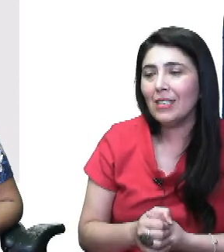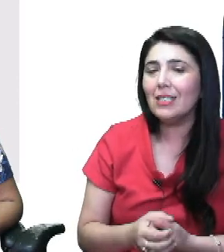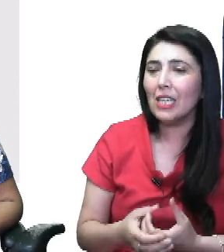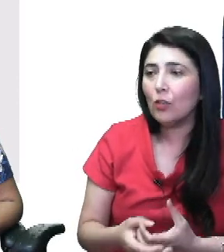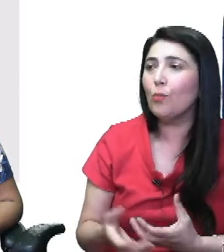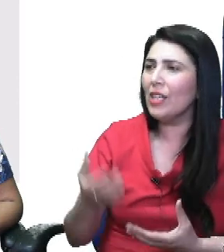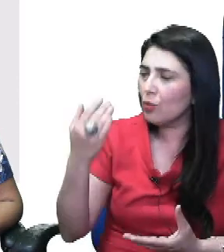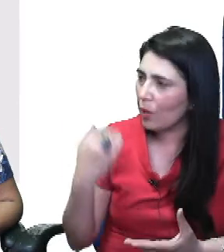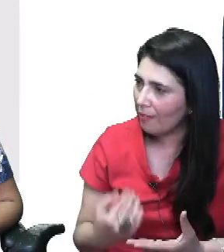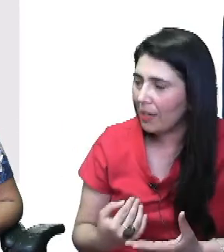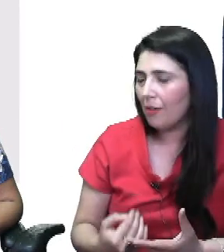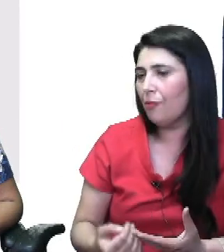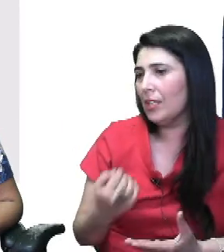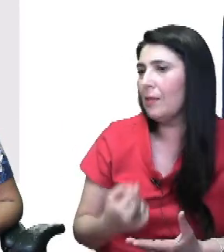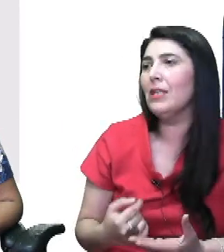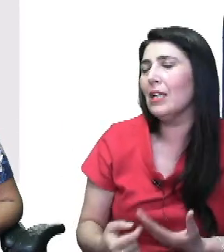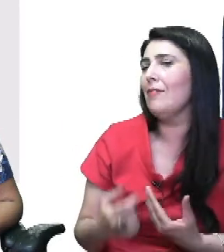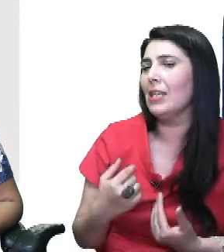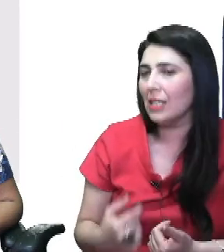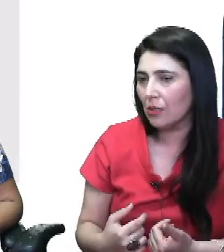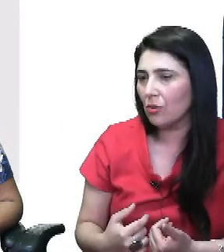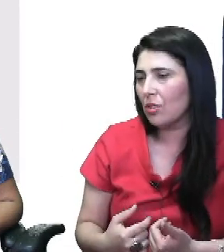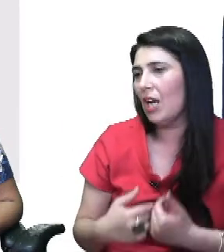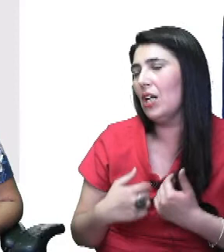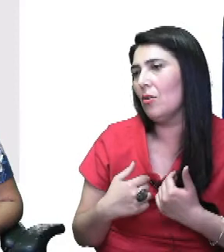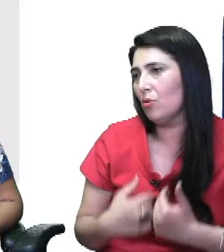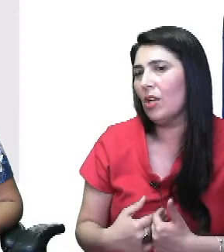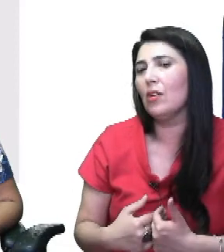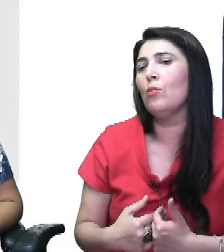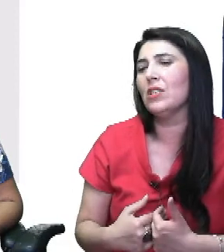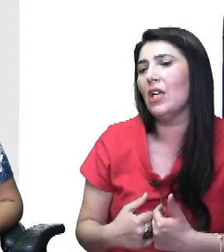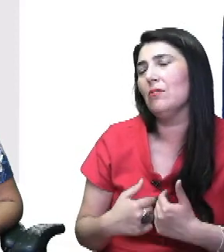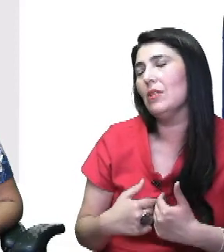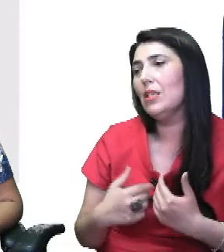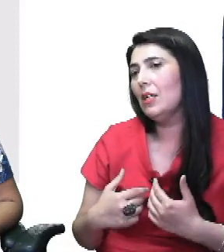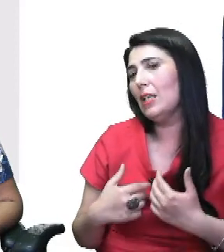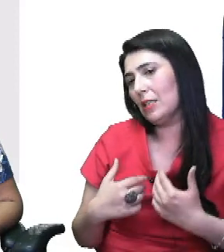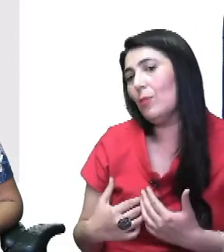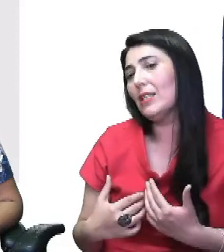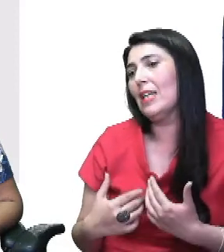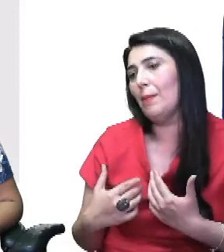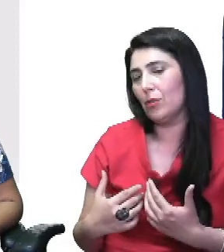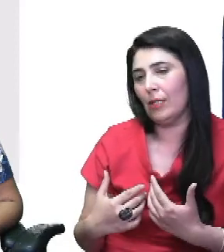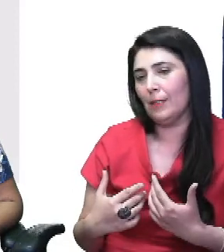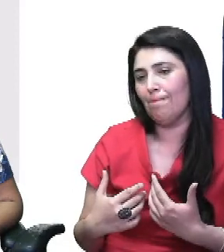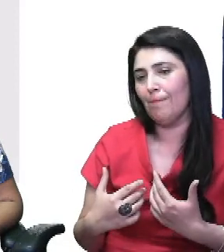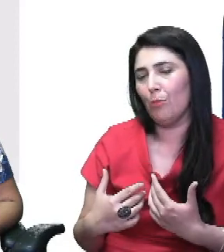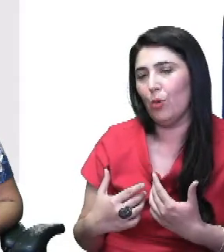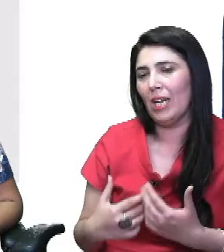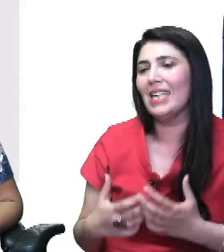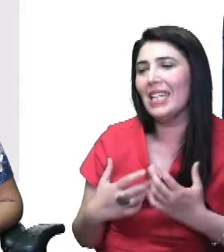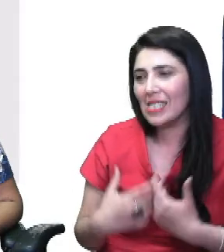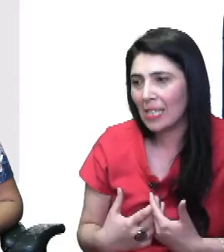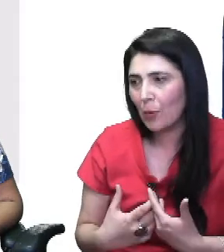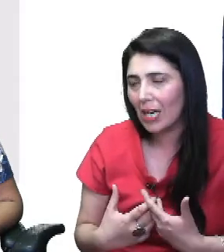Muchas veces esto puede socavar fuertemente en el bienestar psicosocial, incluso en la salud mental de las personas